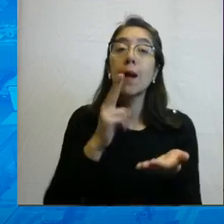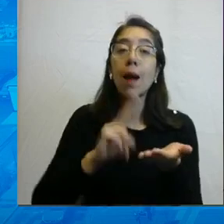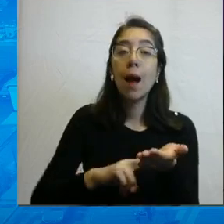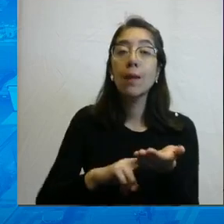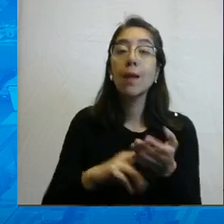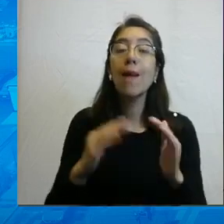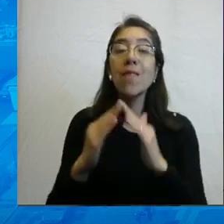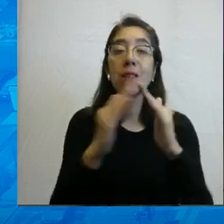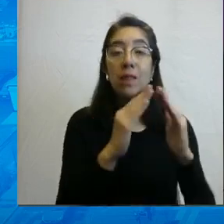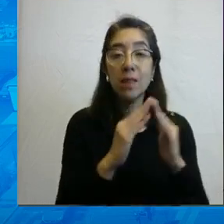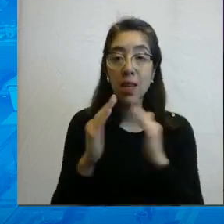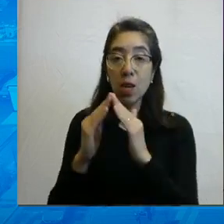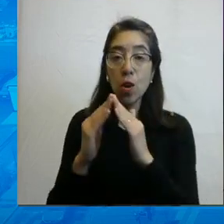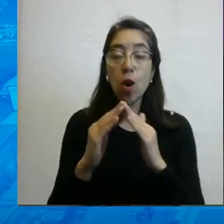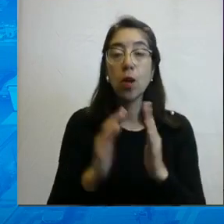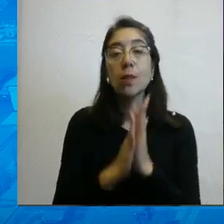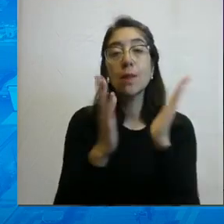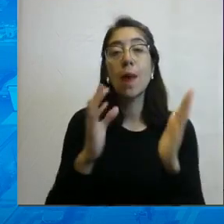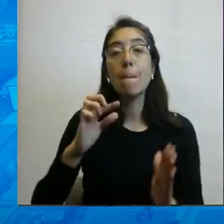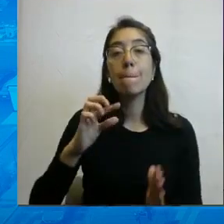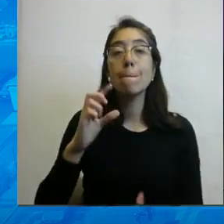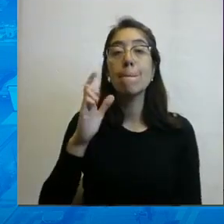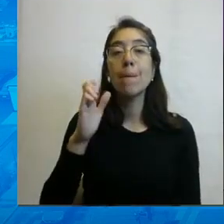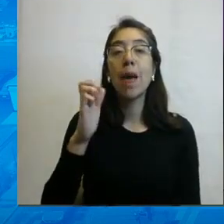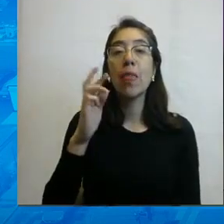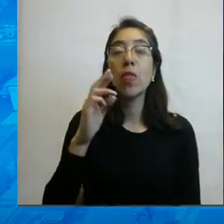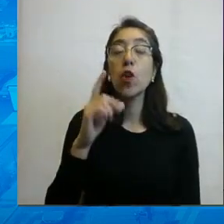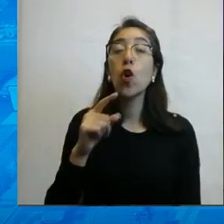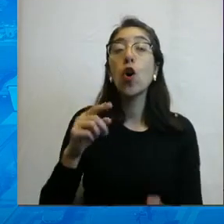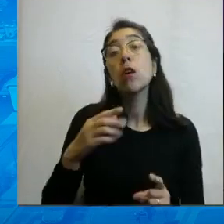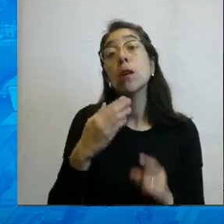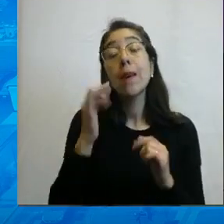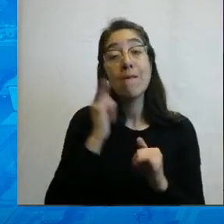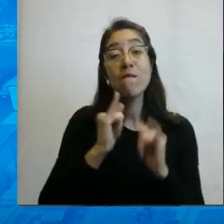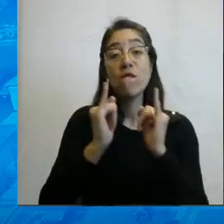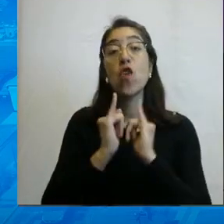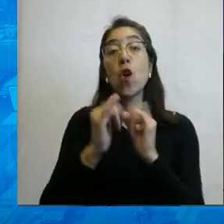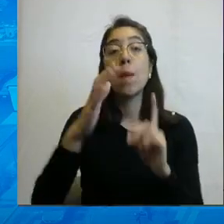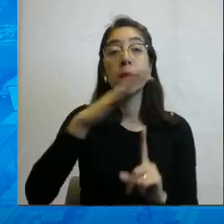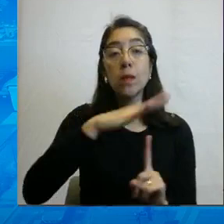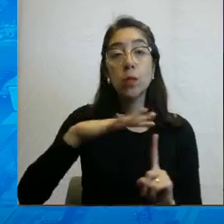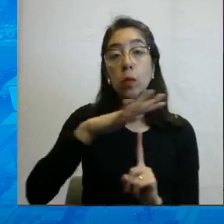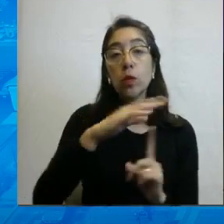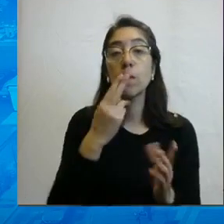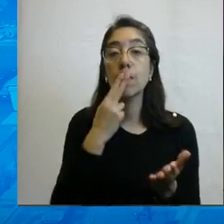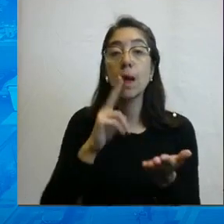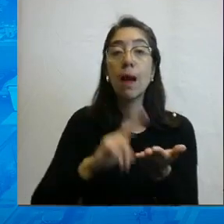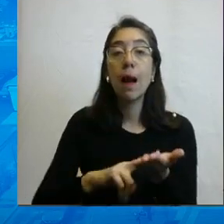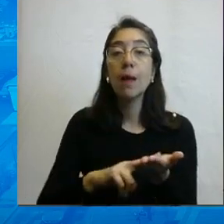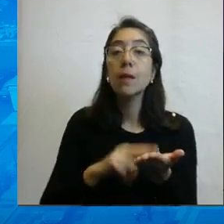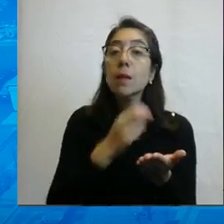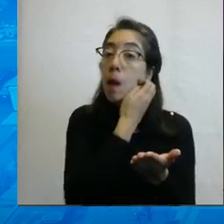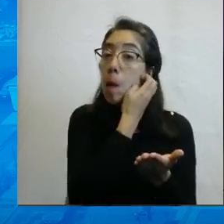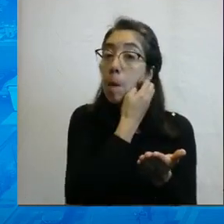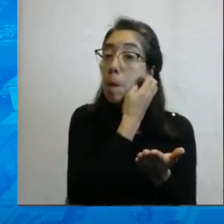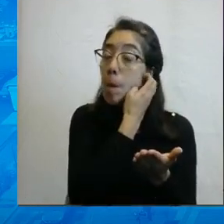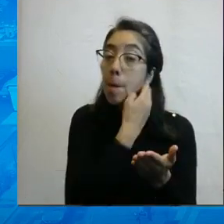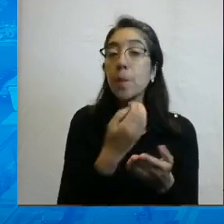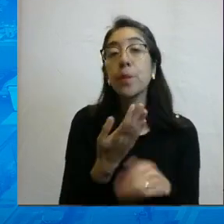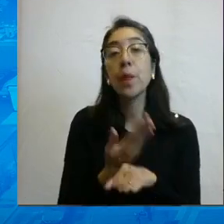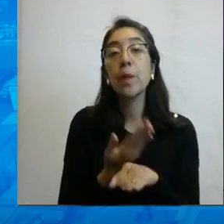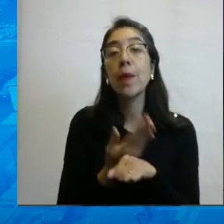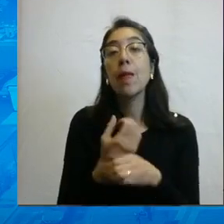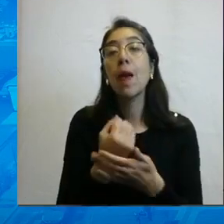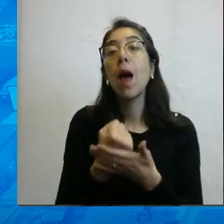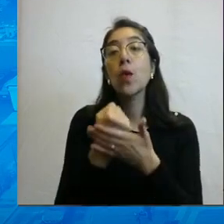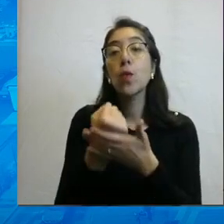situación, inspección. 3.4, carta de la Junta de Vecinos El Álamo, solicita ayuda para actividad, administrador. 3.5, carta del Club de Guaso San José,